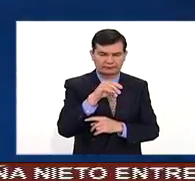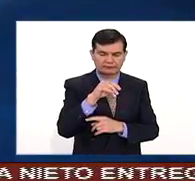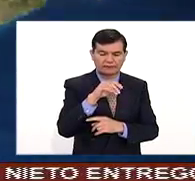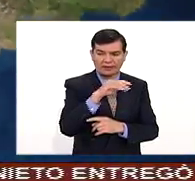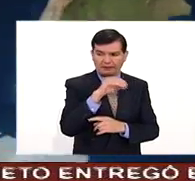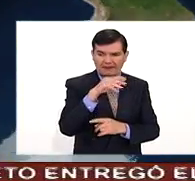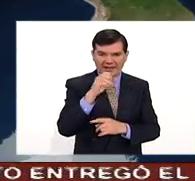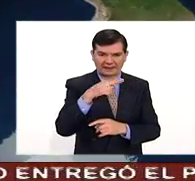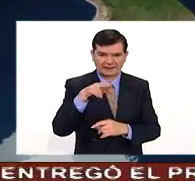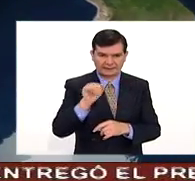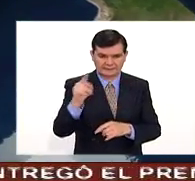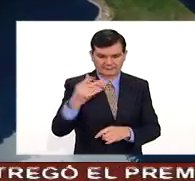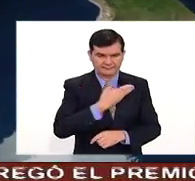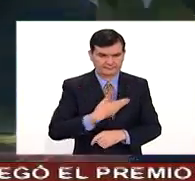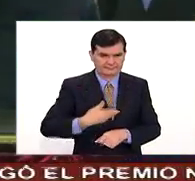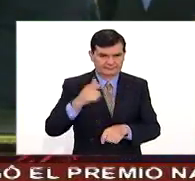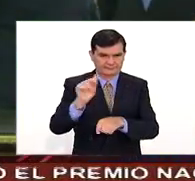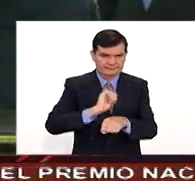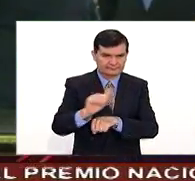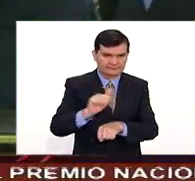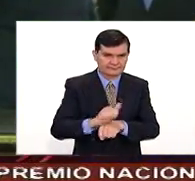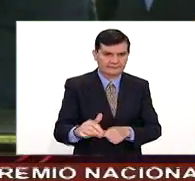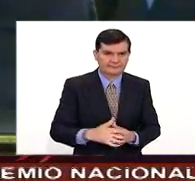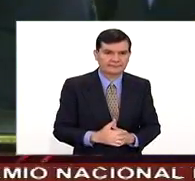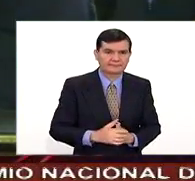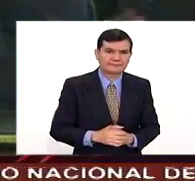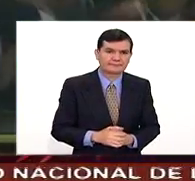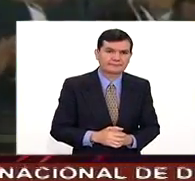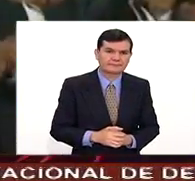convirtió oficialmente en presidente de Argentina.